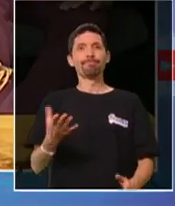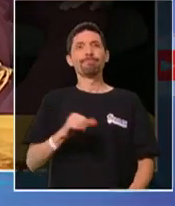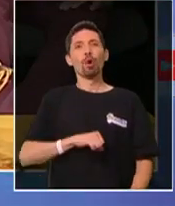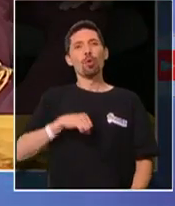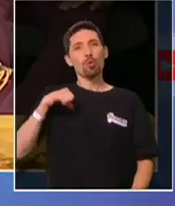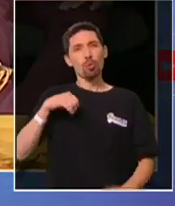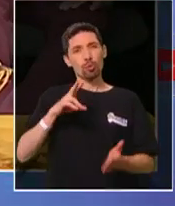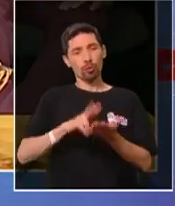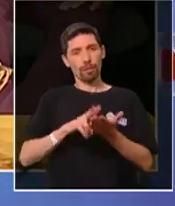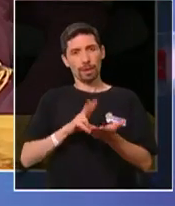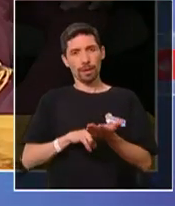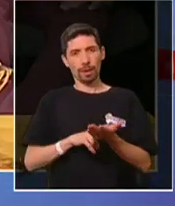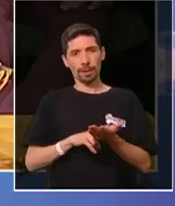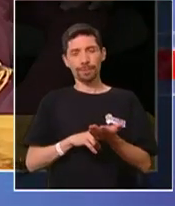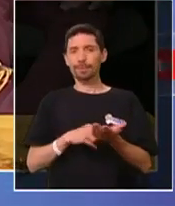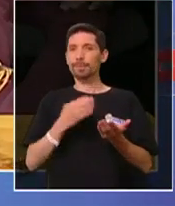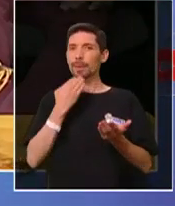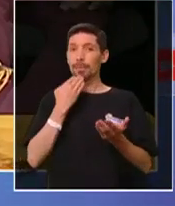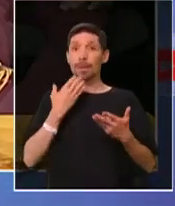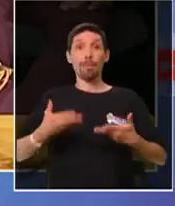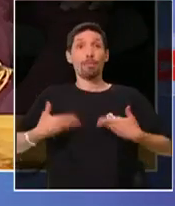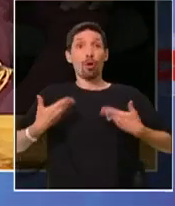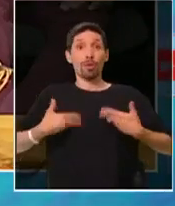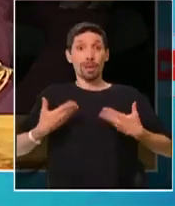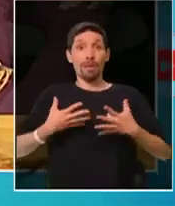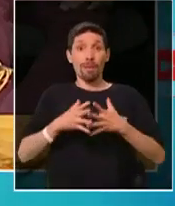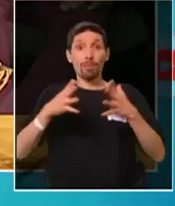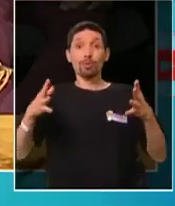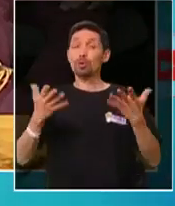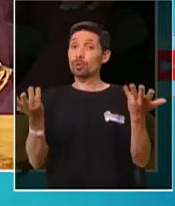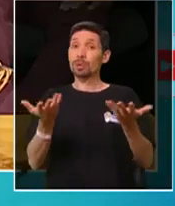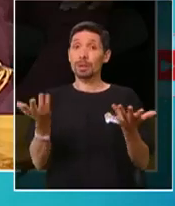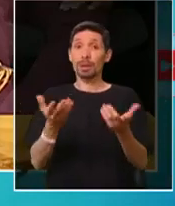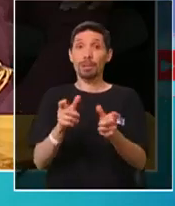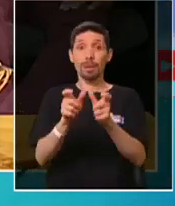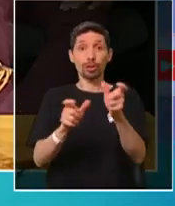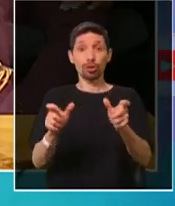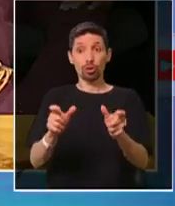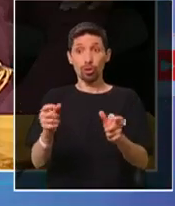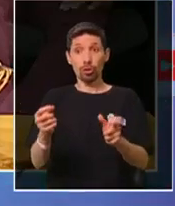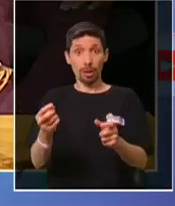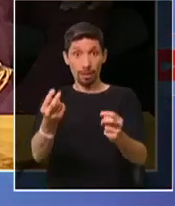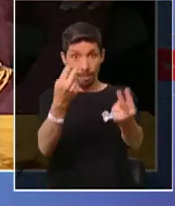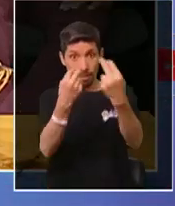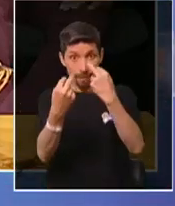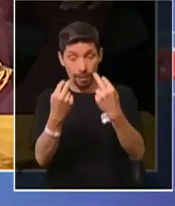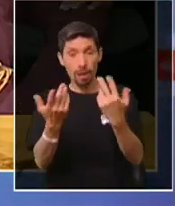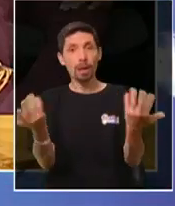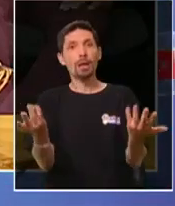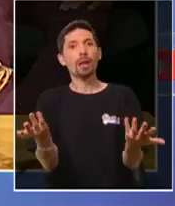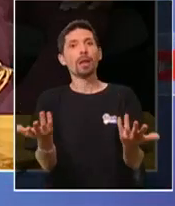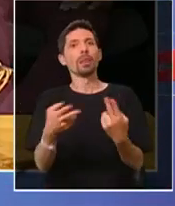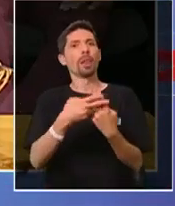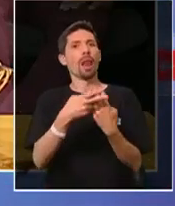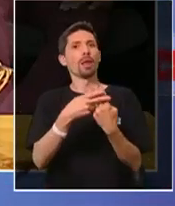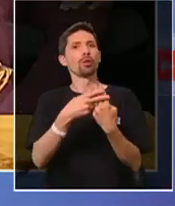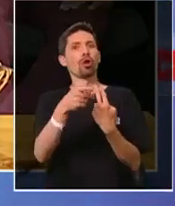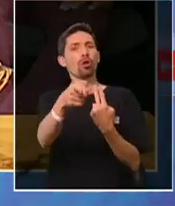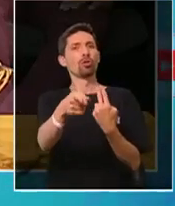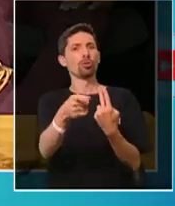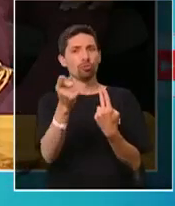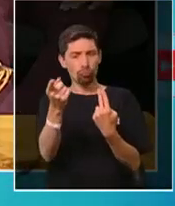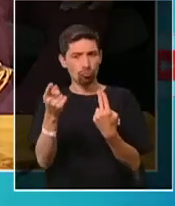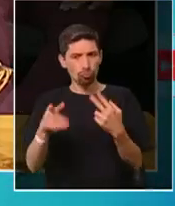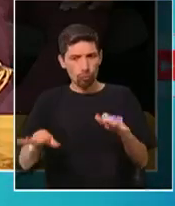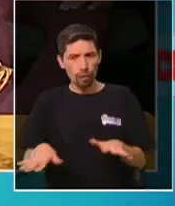orgullo. Y también creo que es muy motivante para todo el mundo que hoy día nos está mirando y que dice, bueno, cómo a través de la Teletón y a través también del propio